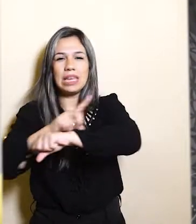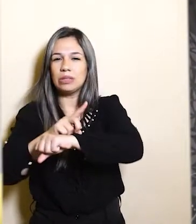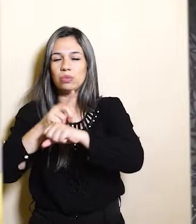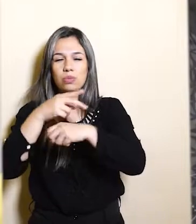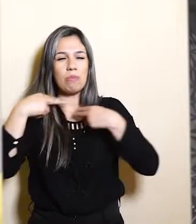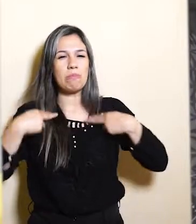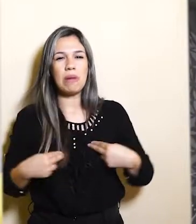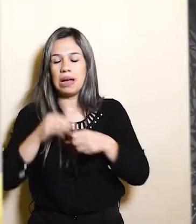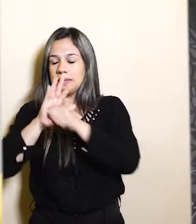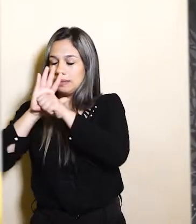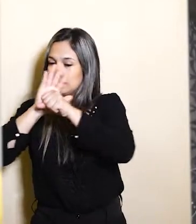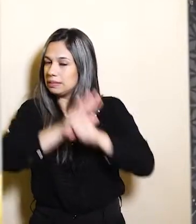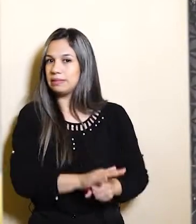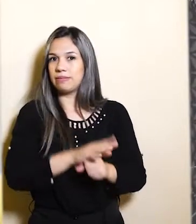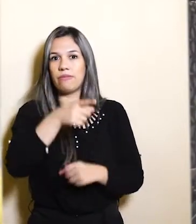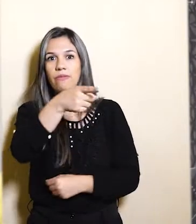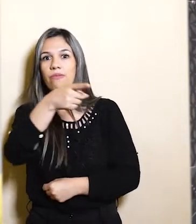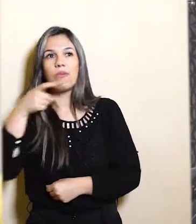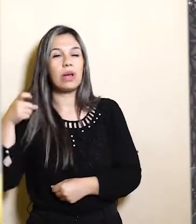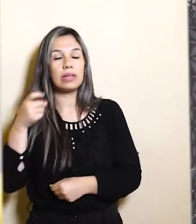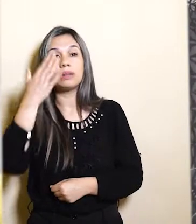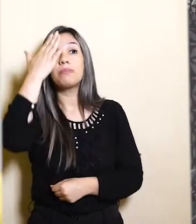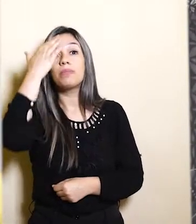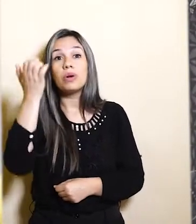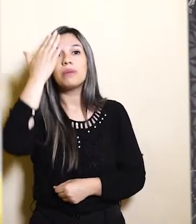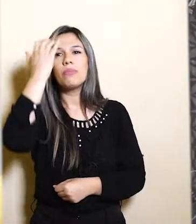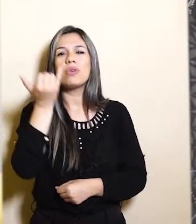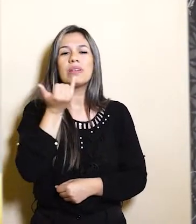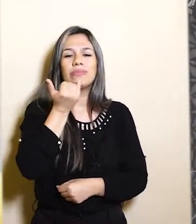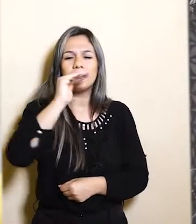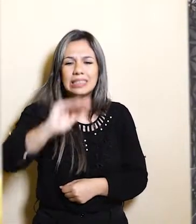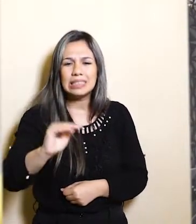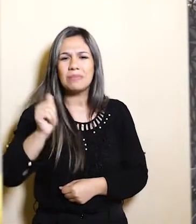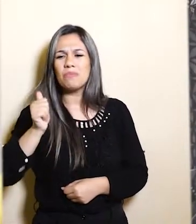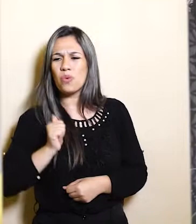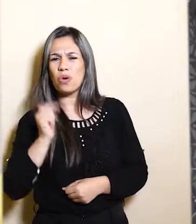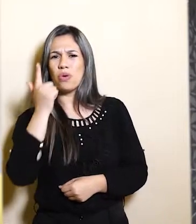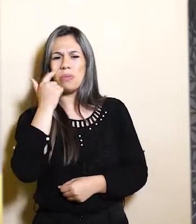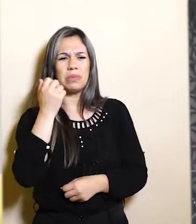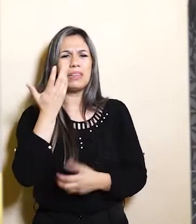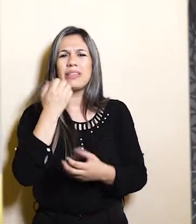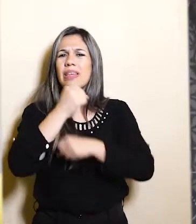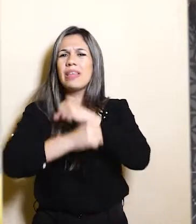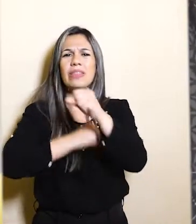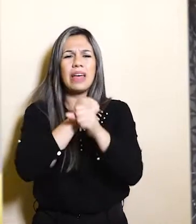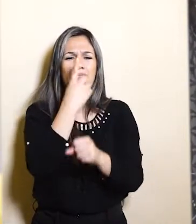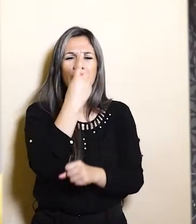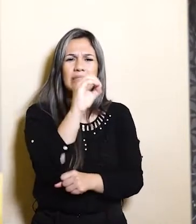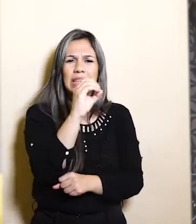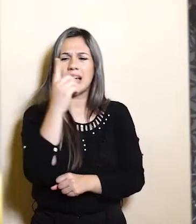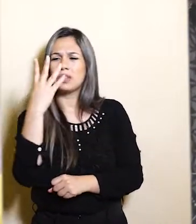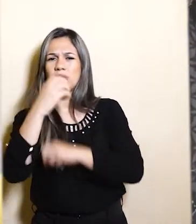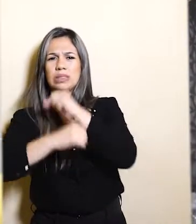tiene una dimensión brutal, porque se trata de niñas, de adolescentes, de niños que son sometidos a